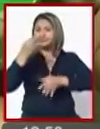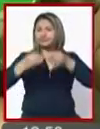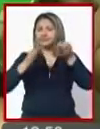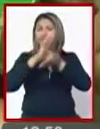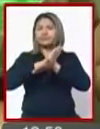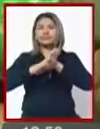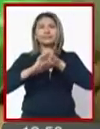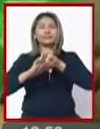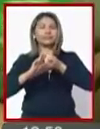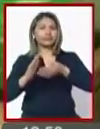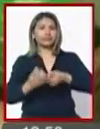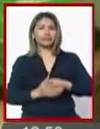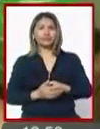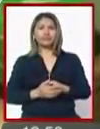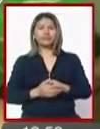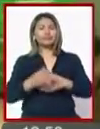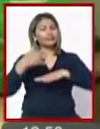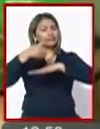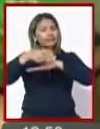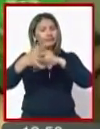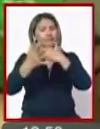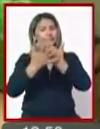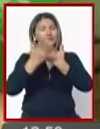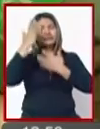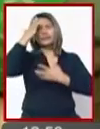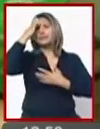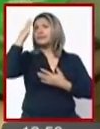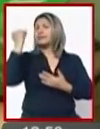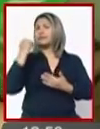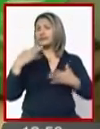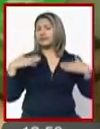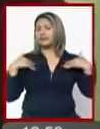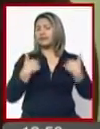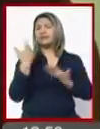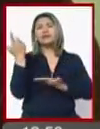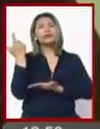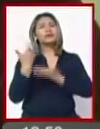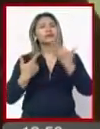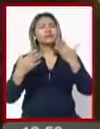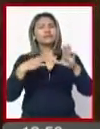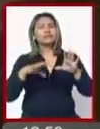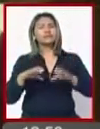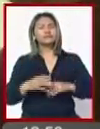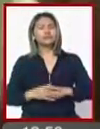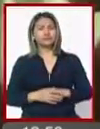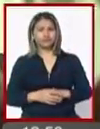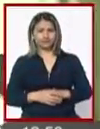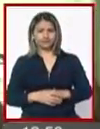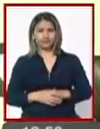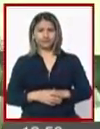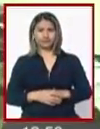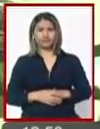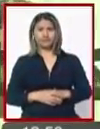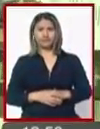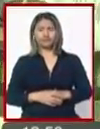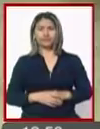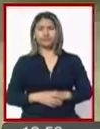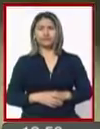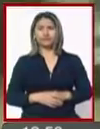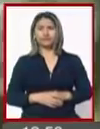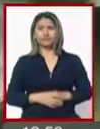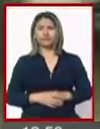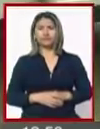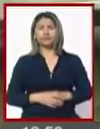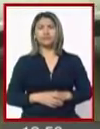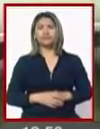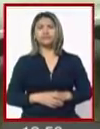y que lo metan preso, pero digamos, porque este es un animal de dos patas. ¿Cómo va a hacer eso? Que no se dé cuenta que